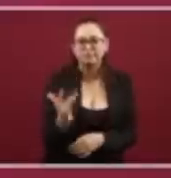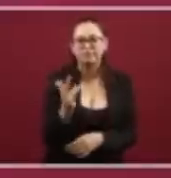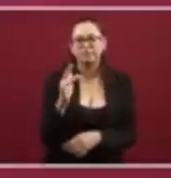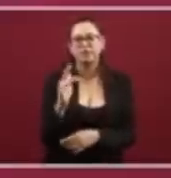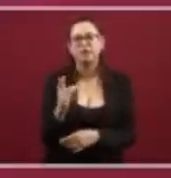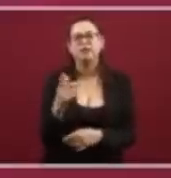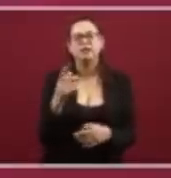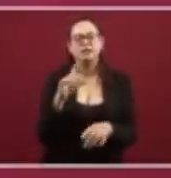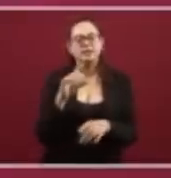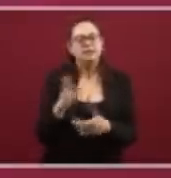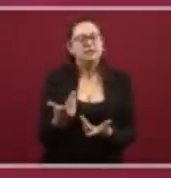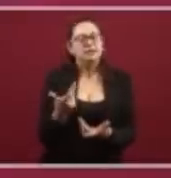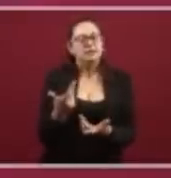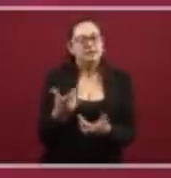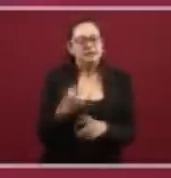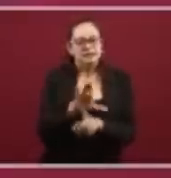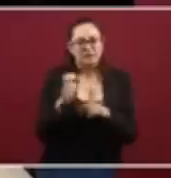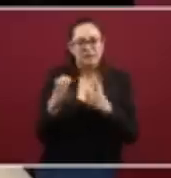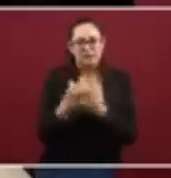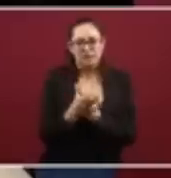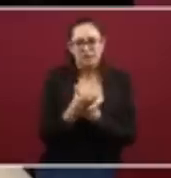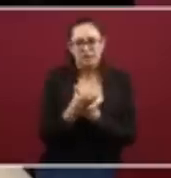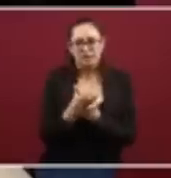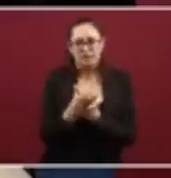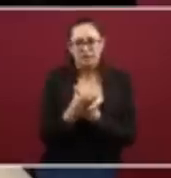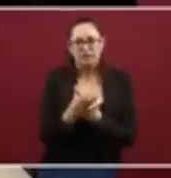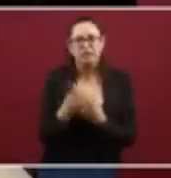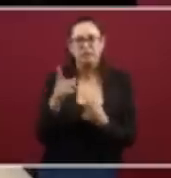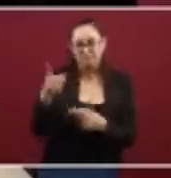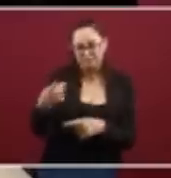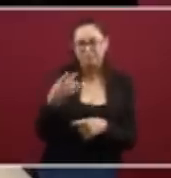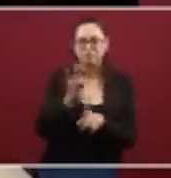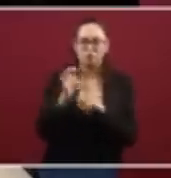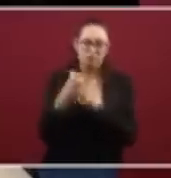de derechos humanos a cargo del licenciado encinas